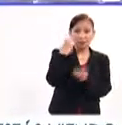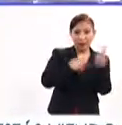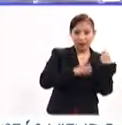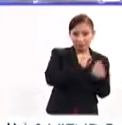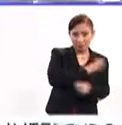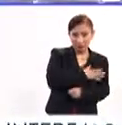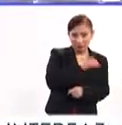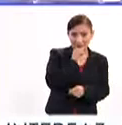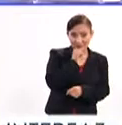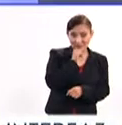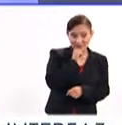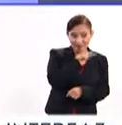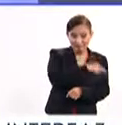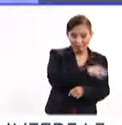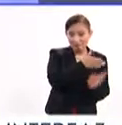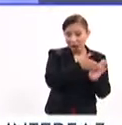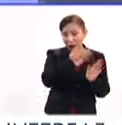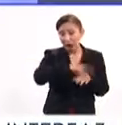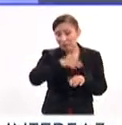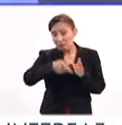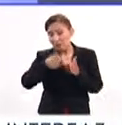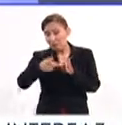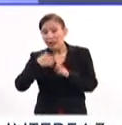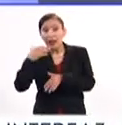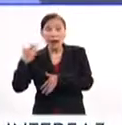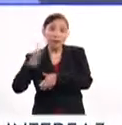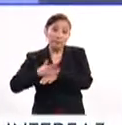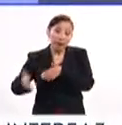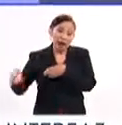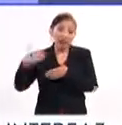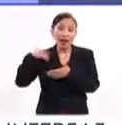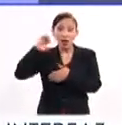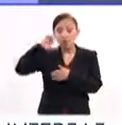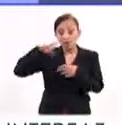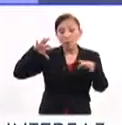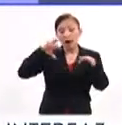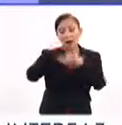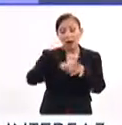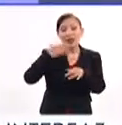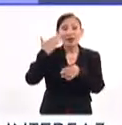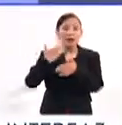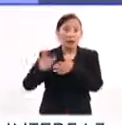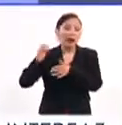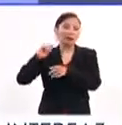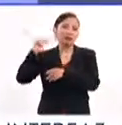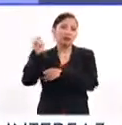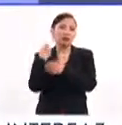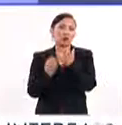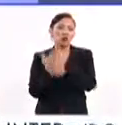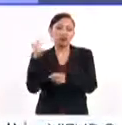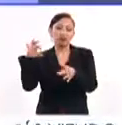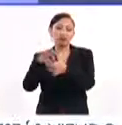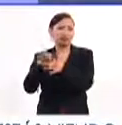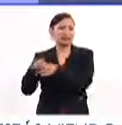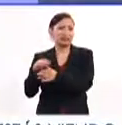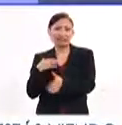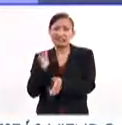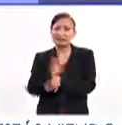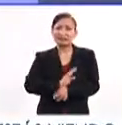españoles, más lo que se agregó con la llegada del teatro europeo, más las nuevas tecnologías, claro.